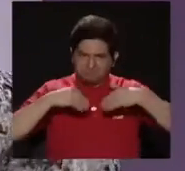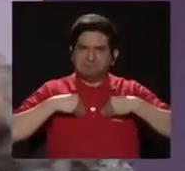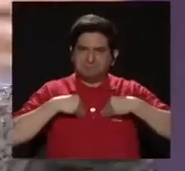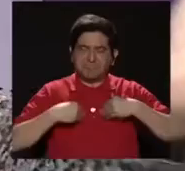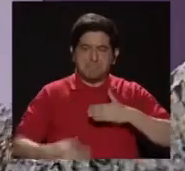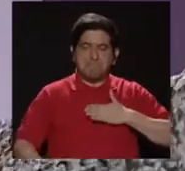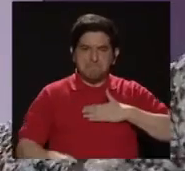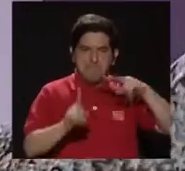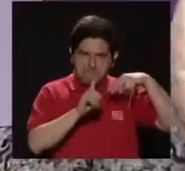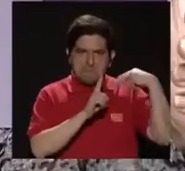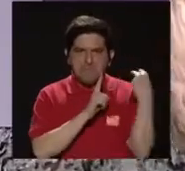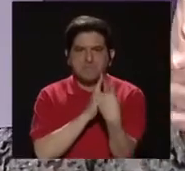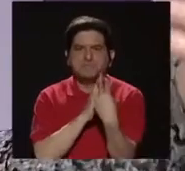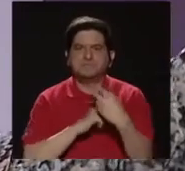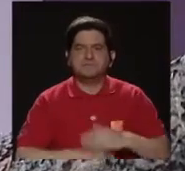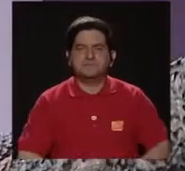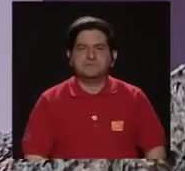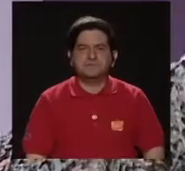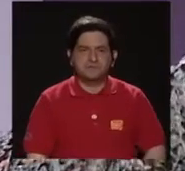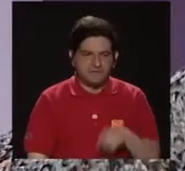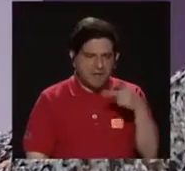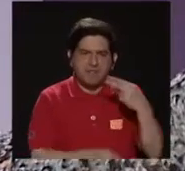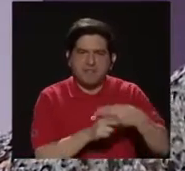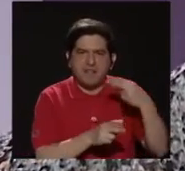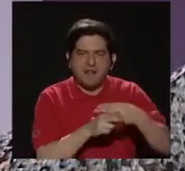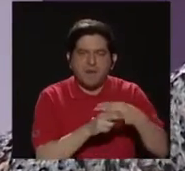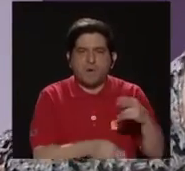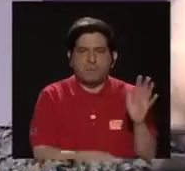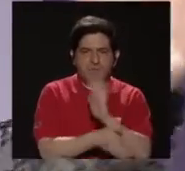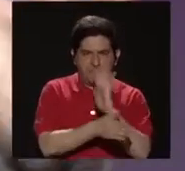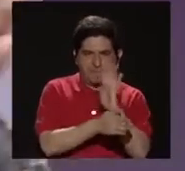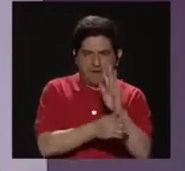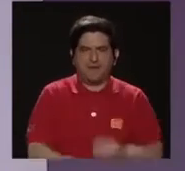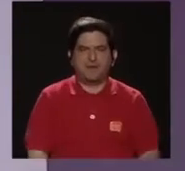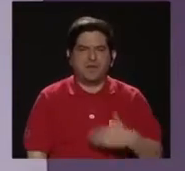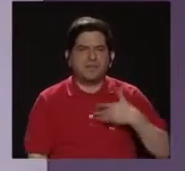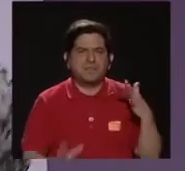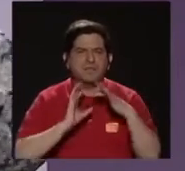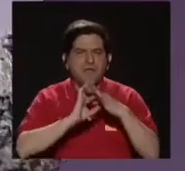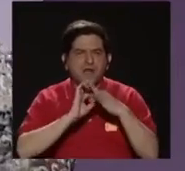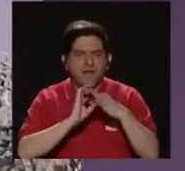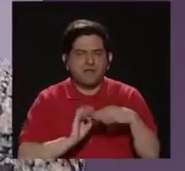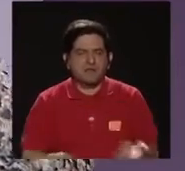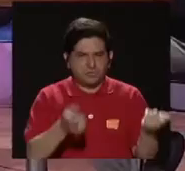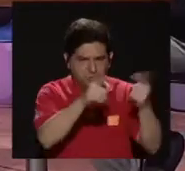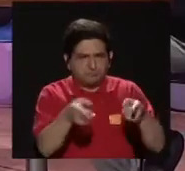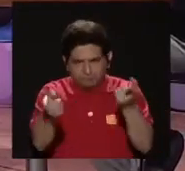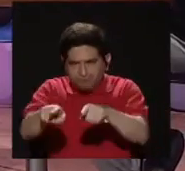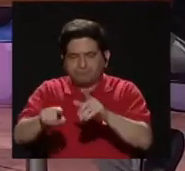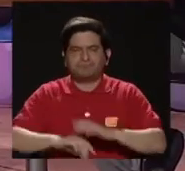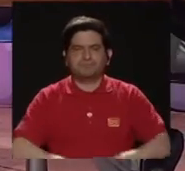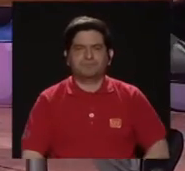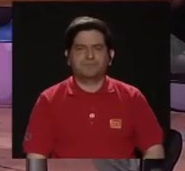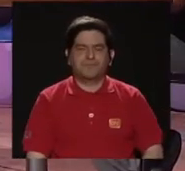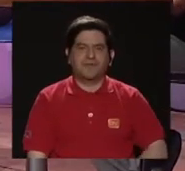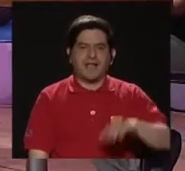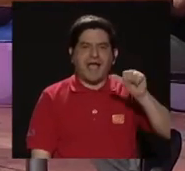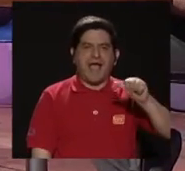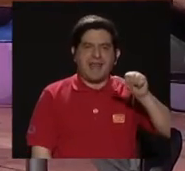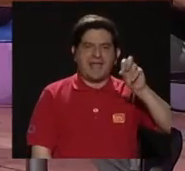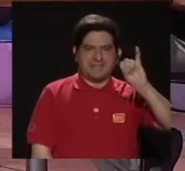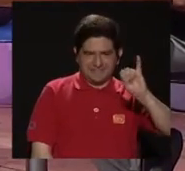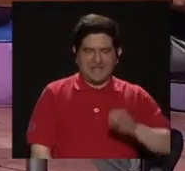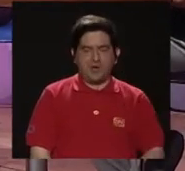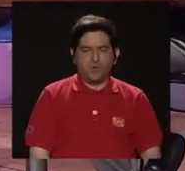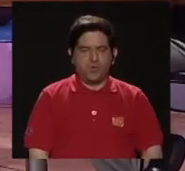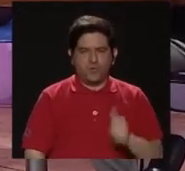desde mi punto de vista del nombre de la película tiene relación con estos hechos. Ana Estarú es una